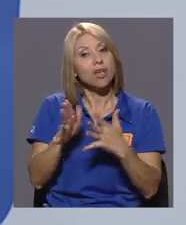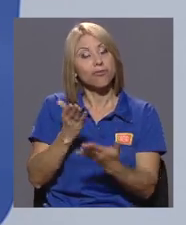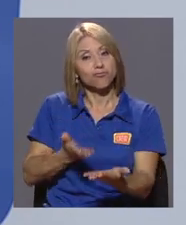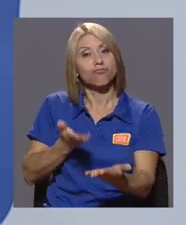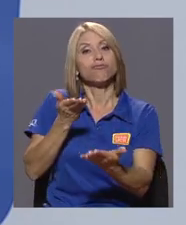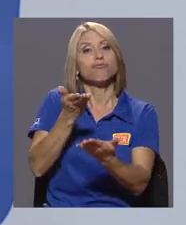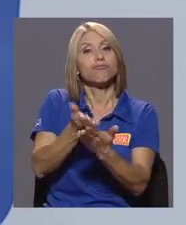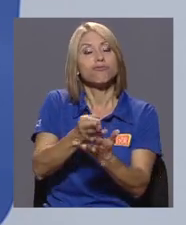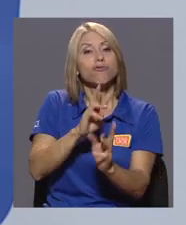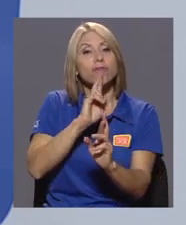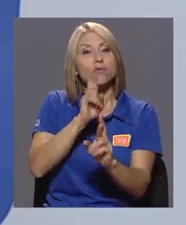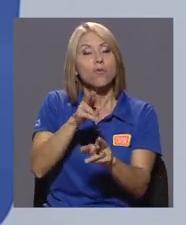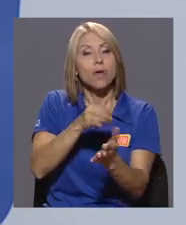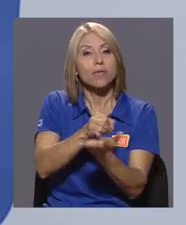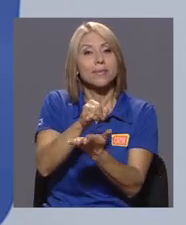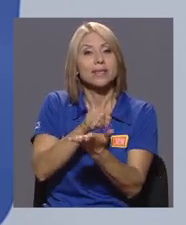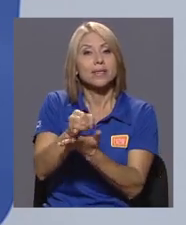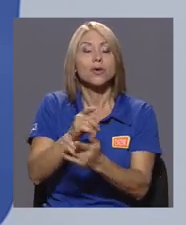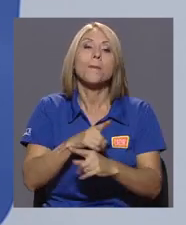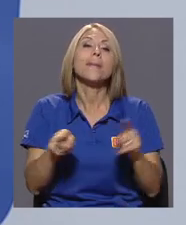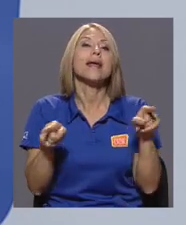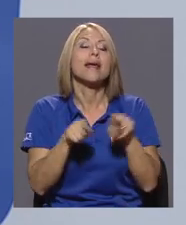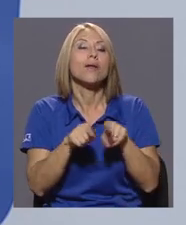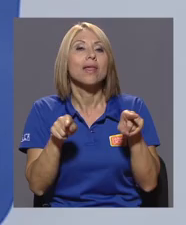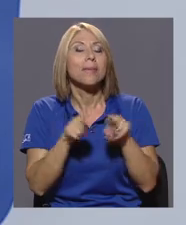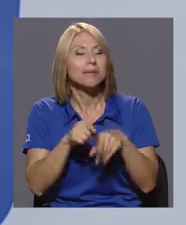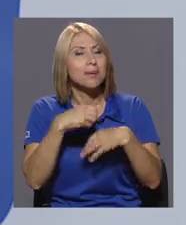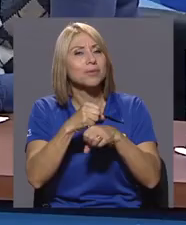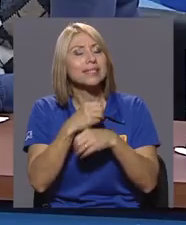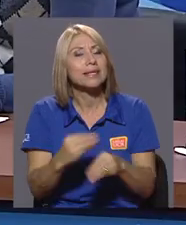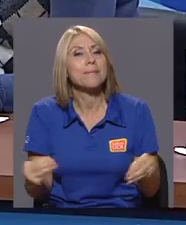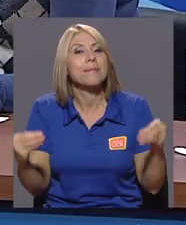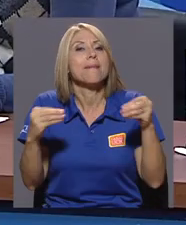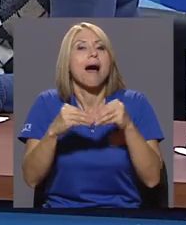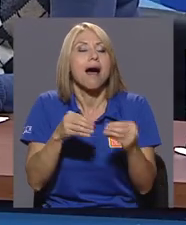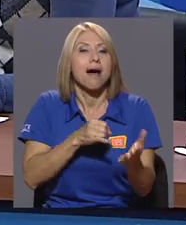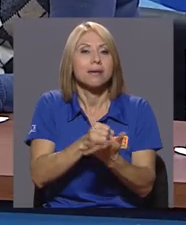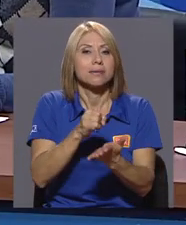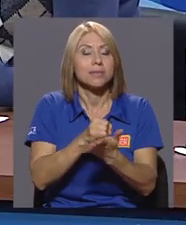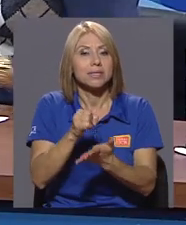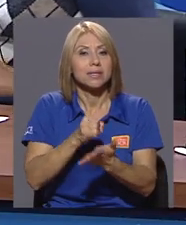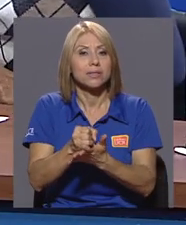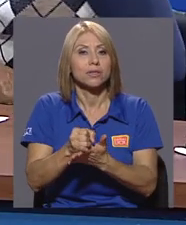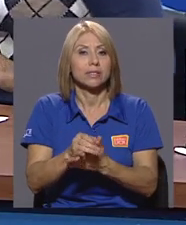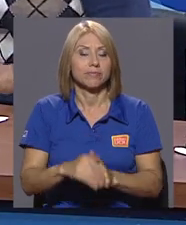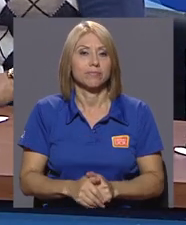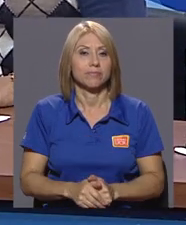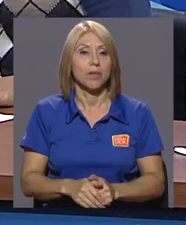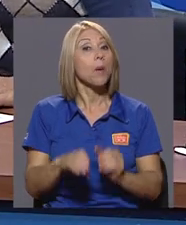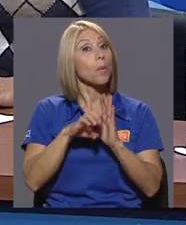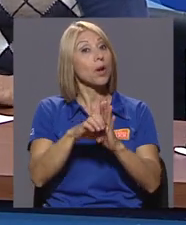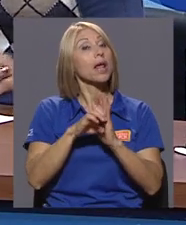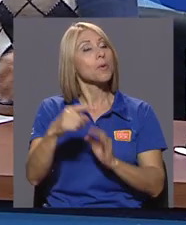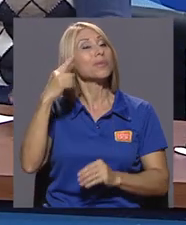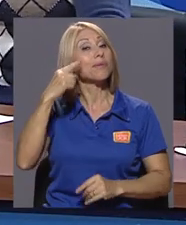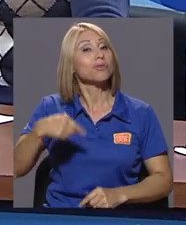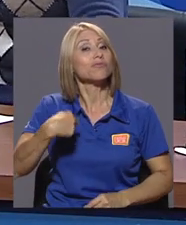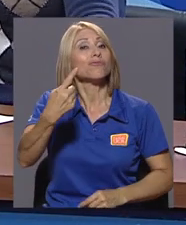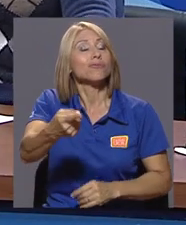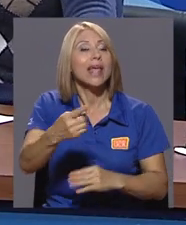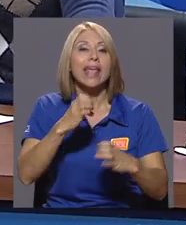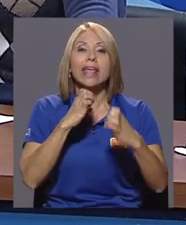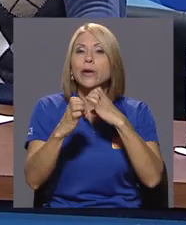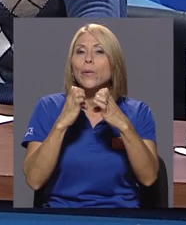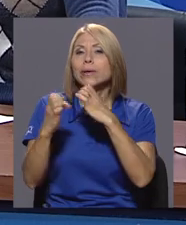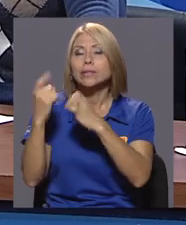de investigación pero además vamos a realizar más investigaciones por ejemplo está proyectado hacer una encuesta